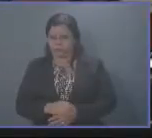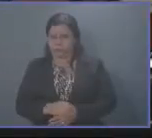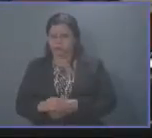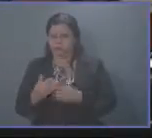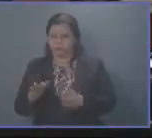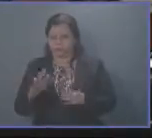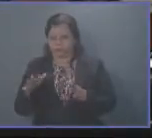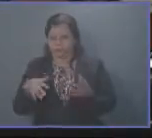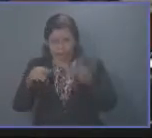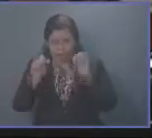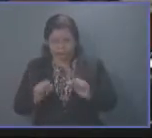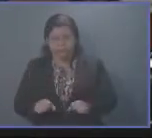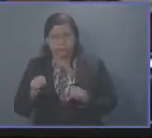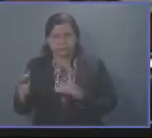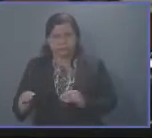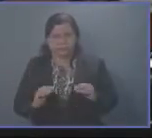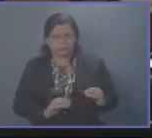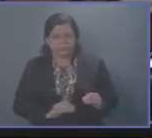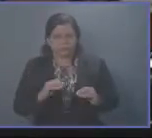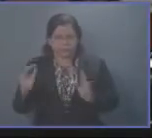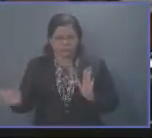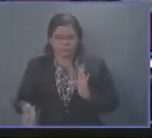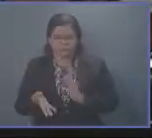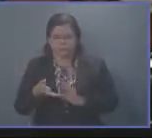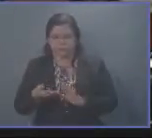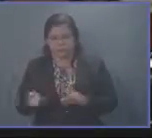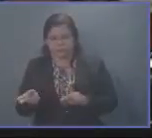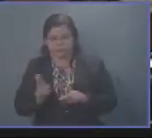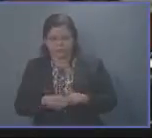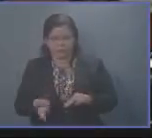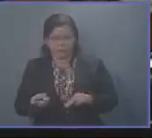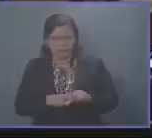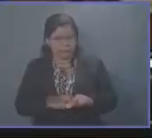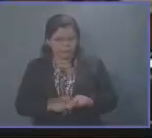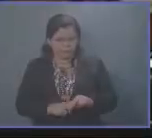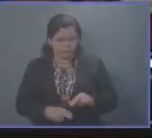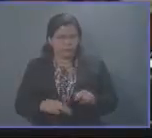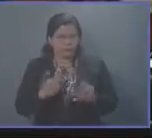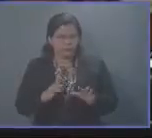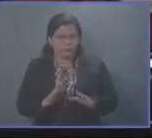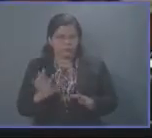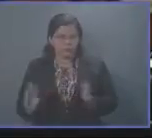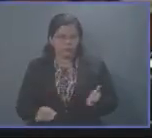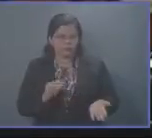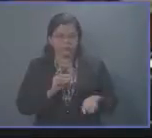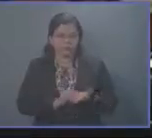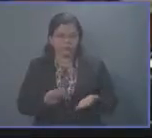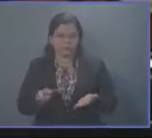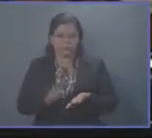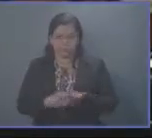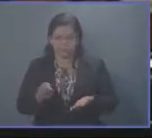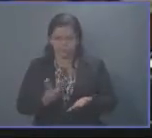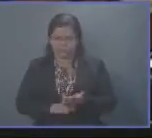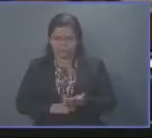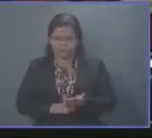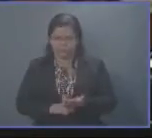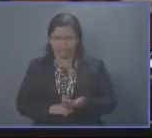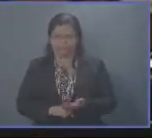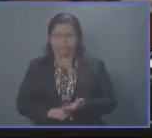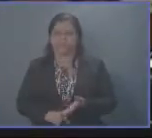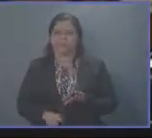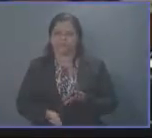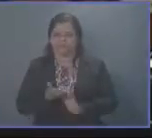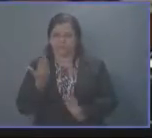podrá fijar o aplicar comisiones identificadas o descritas en el contrato que corresponda a un